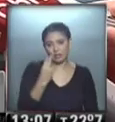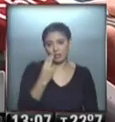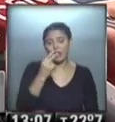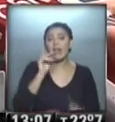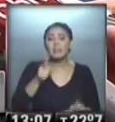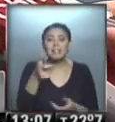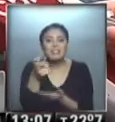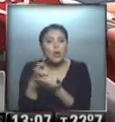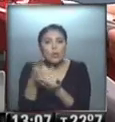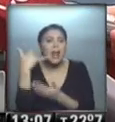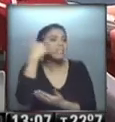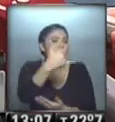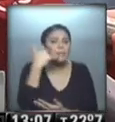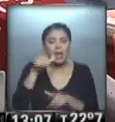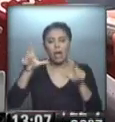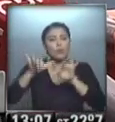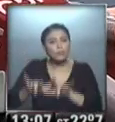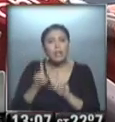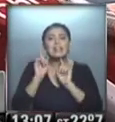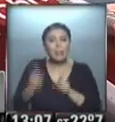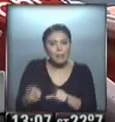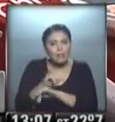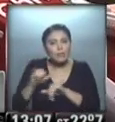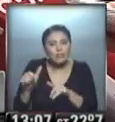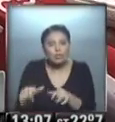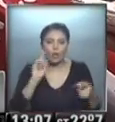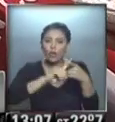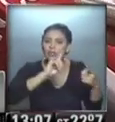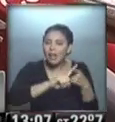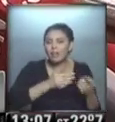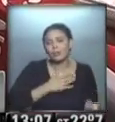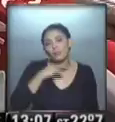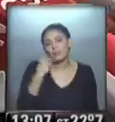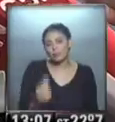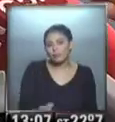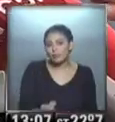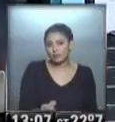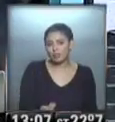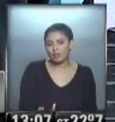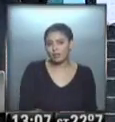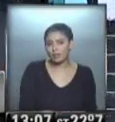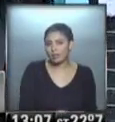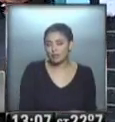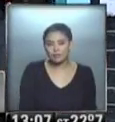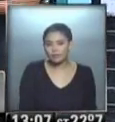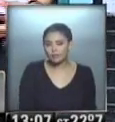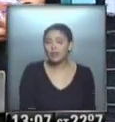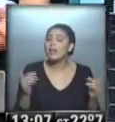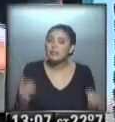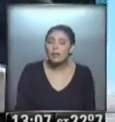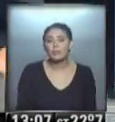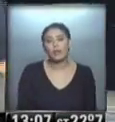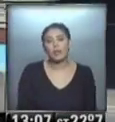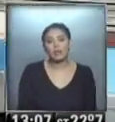llamadas con mi hija, de su computadora también sacaron información que él tiene de mi hija, sí,